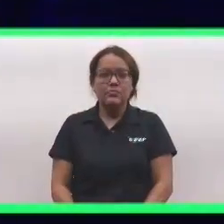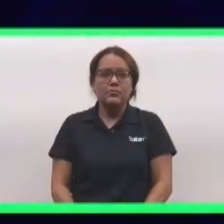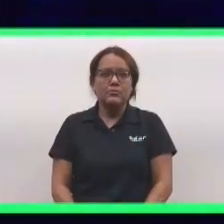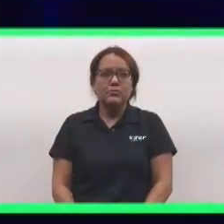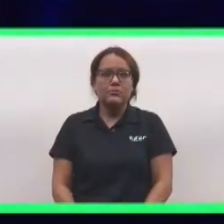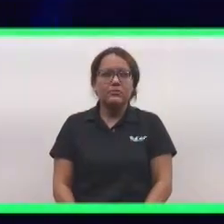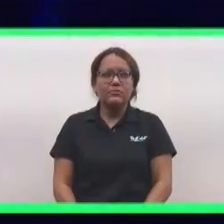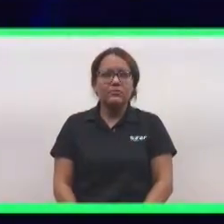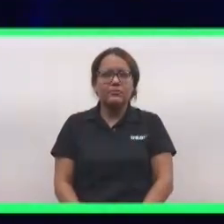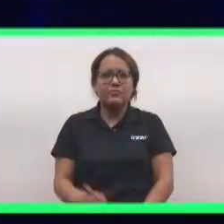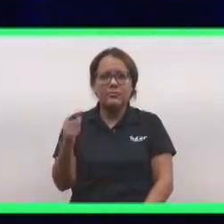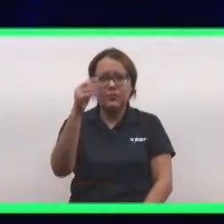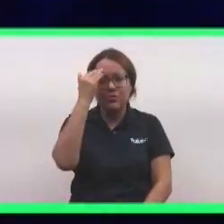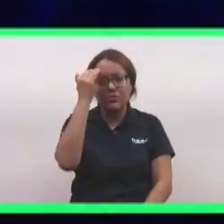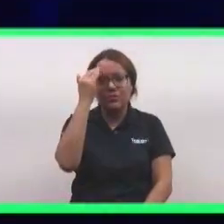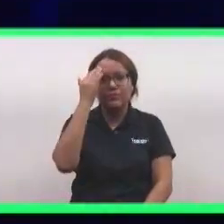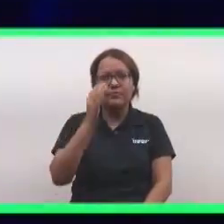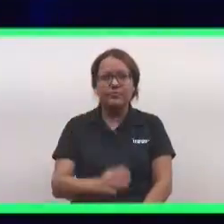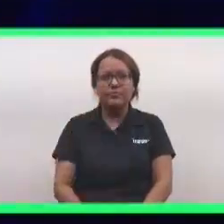¿Sabes por qué?